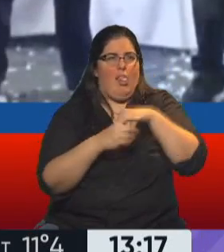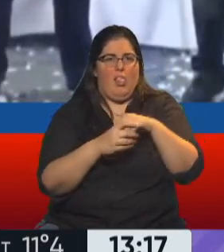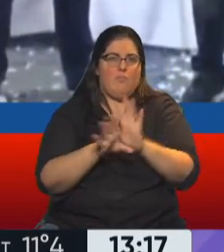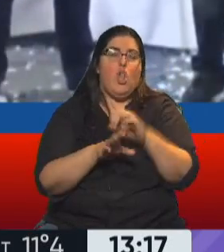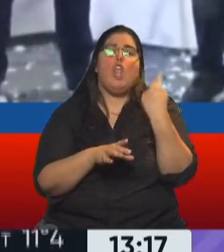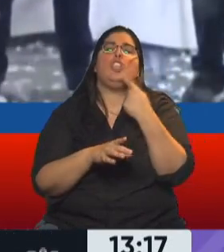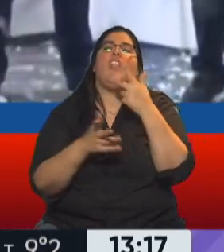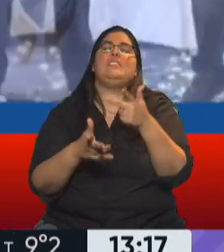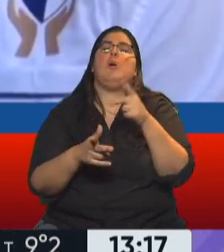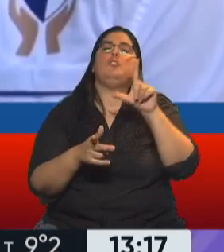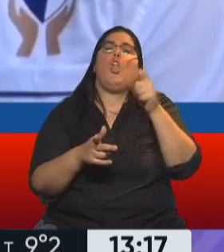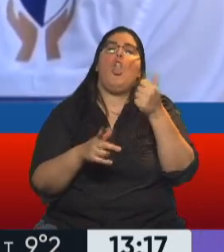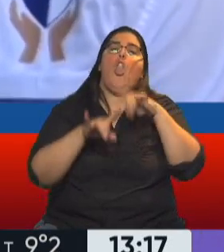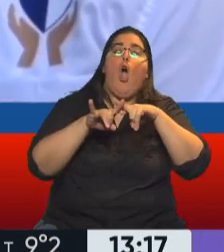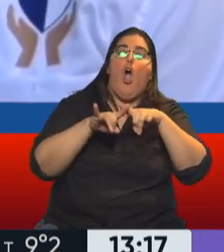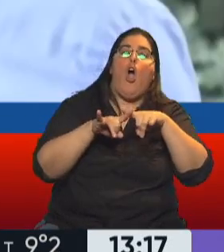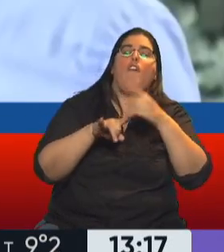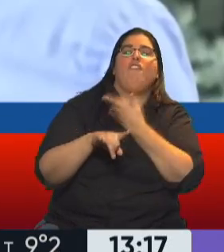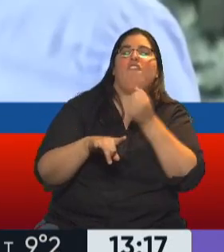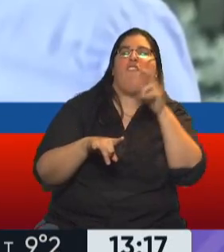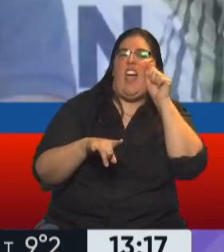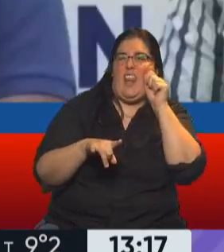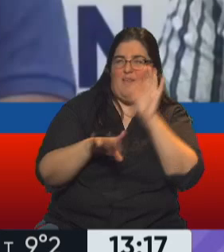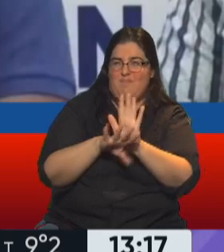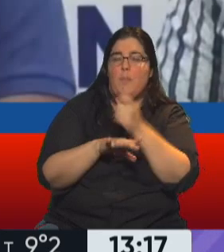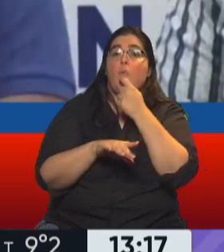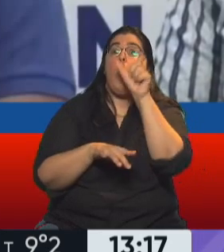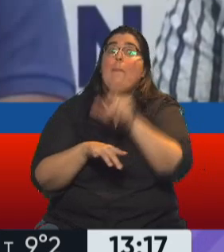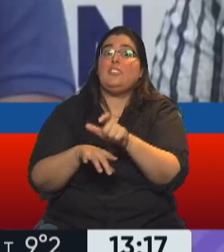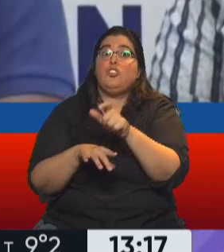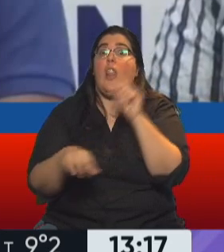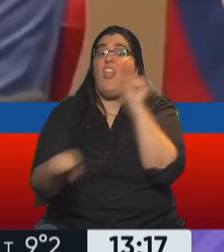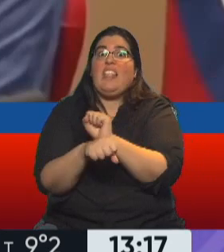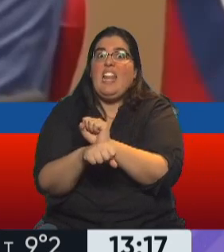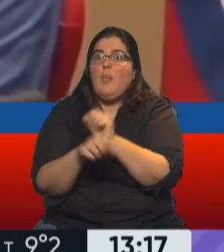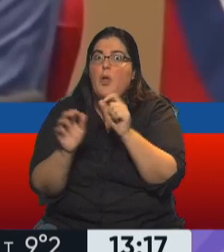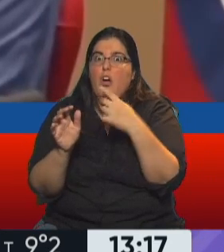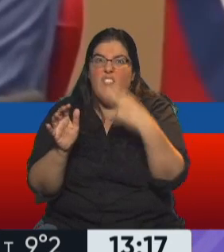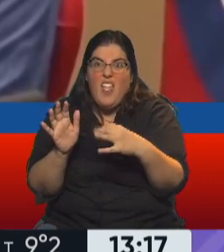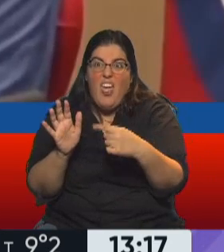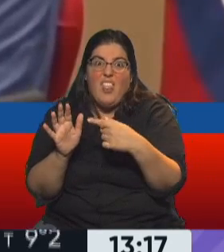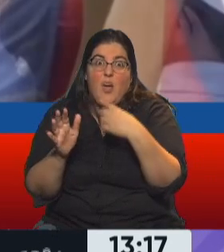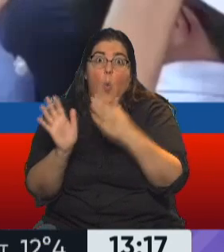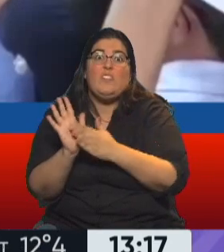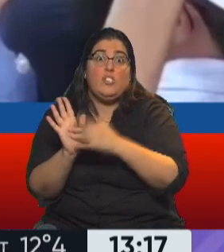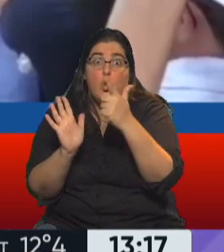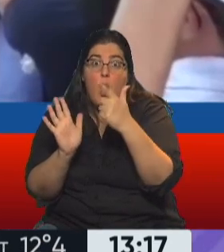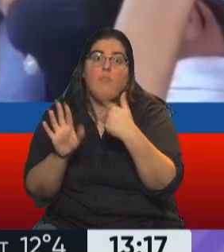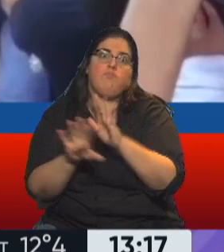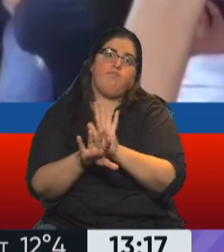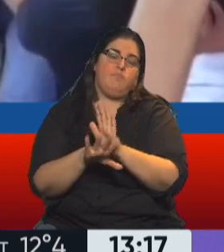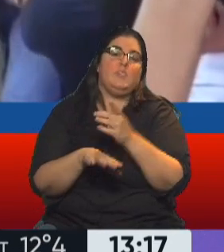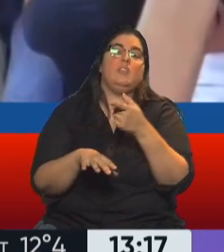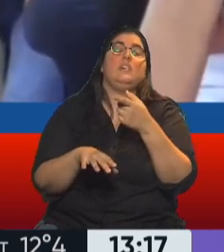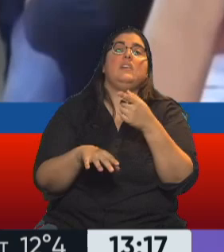decimos lawfare a eso, ¿no? Cuando se persigue a una persona sin que haya una causa judicial fuerte atrás. Entonces, en algunos casos podrá haber lavado de